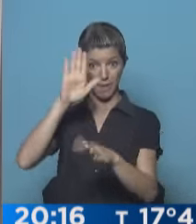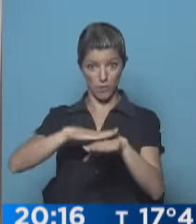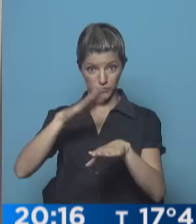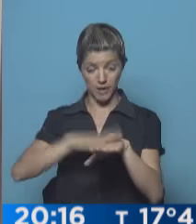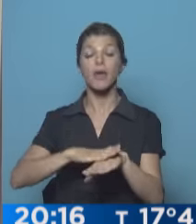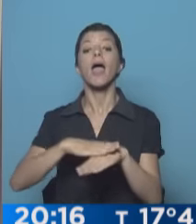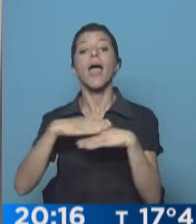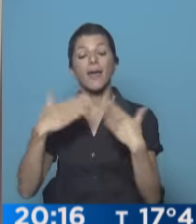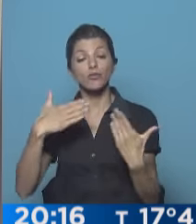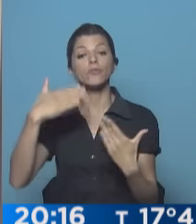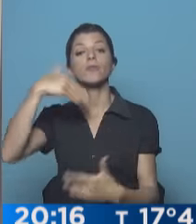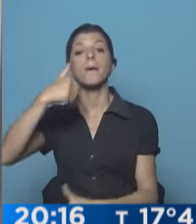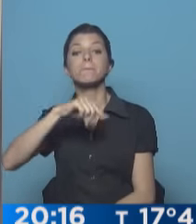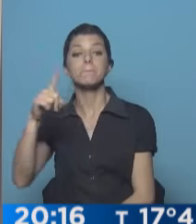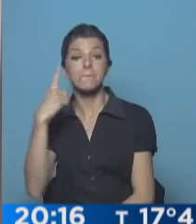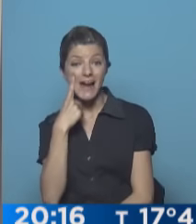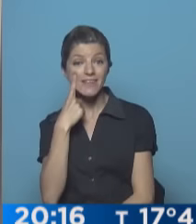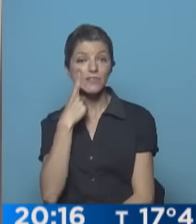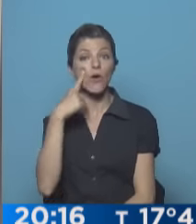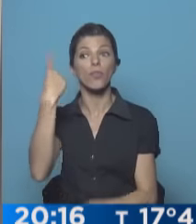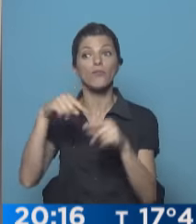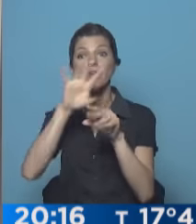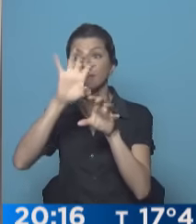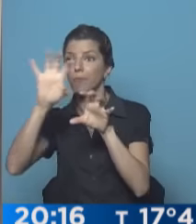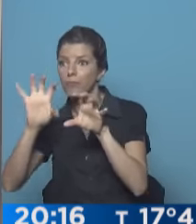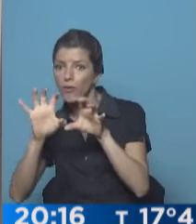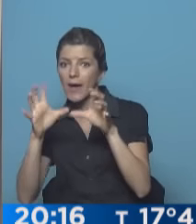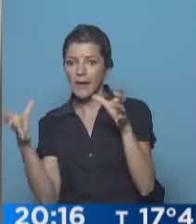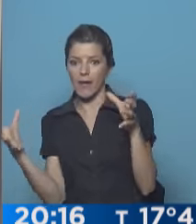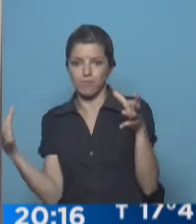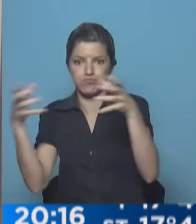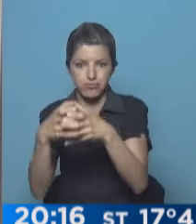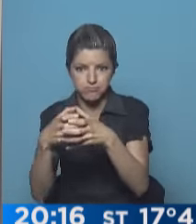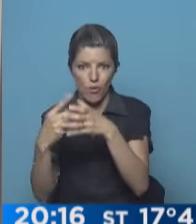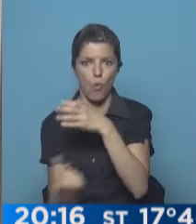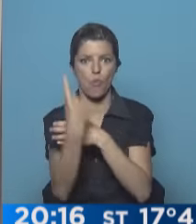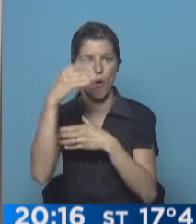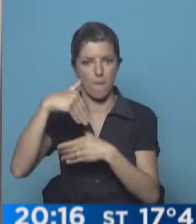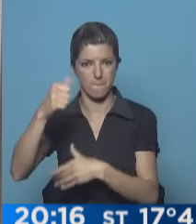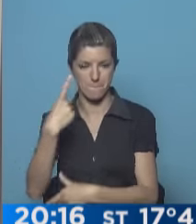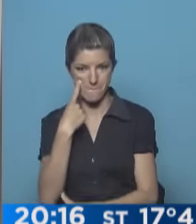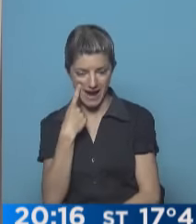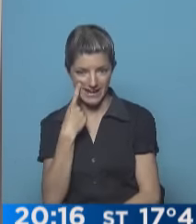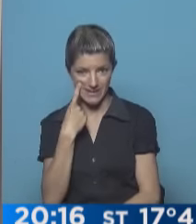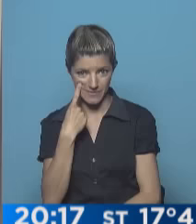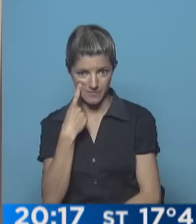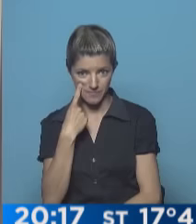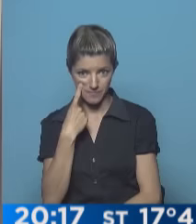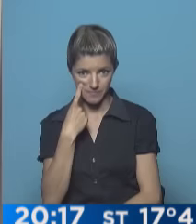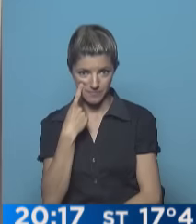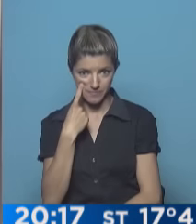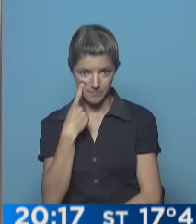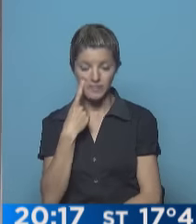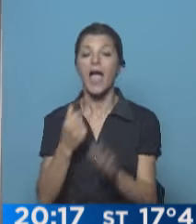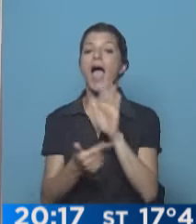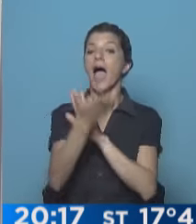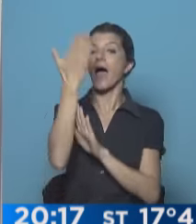varios territorios que quedaron en un solo país. Tomaron uno de los imperios, el imperio de Mali, que era un imperio